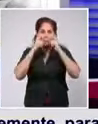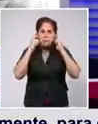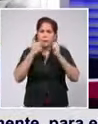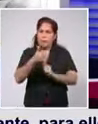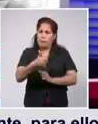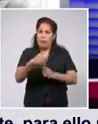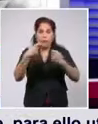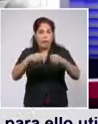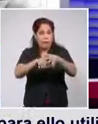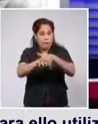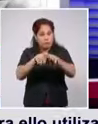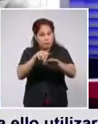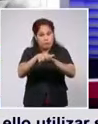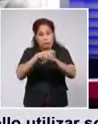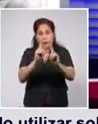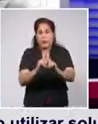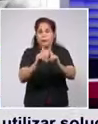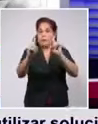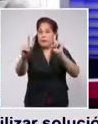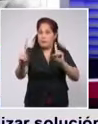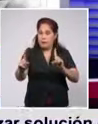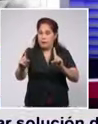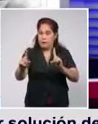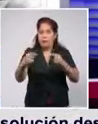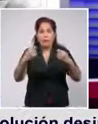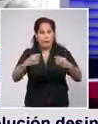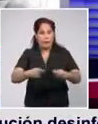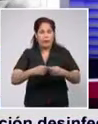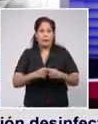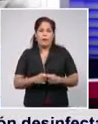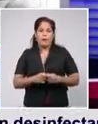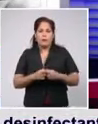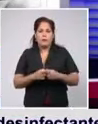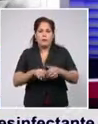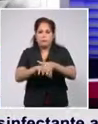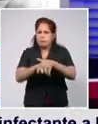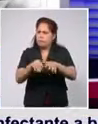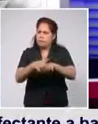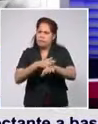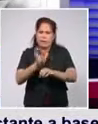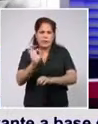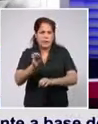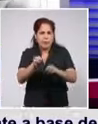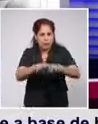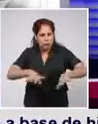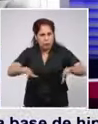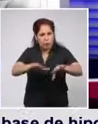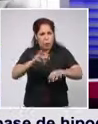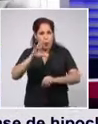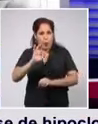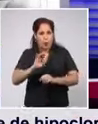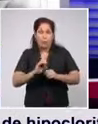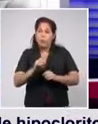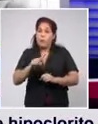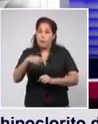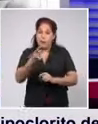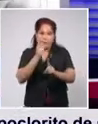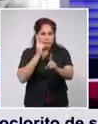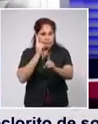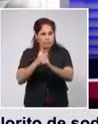nasobuco, distanciamiento físico y, por supuesto, la desinfección frecuente de manos y superficies. Nos vemos mañana en